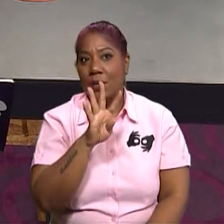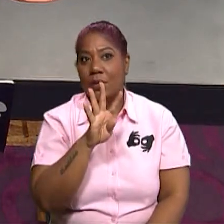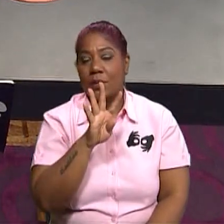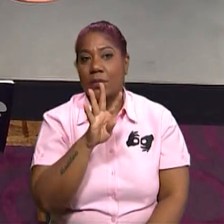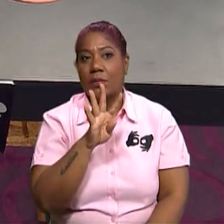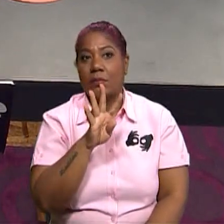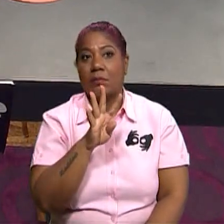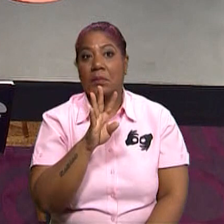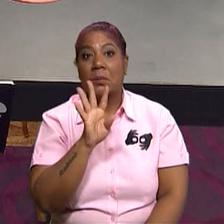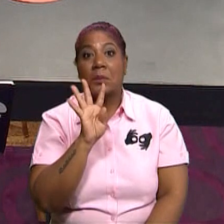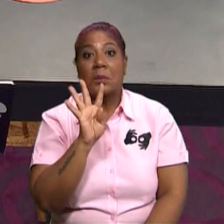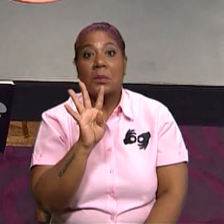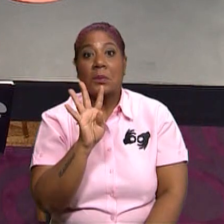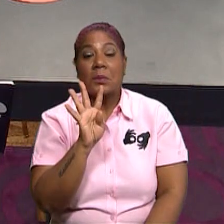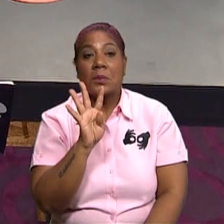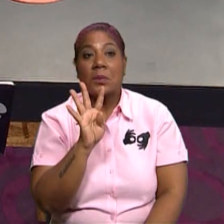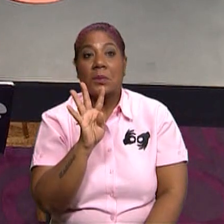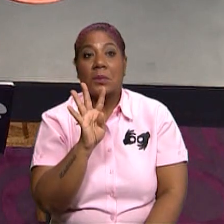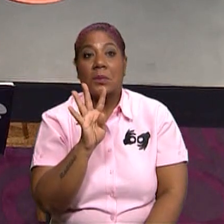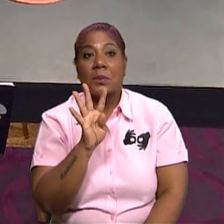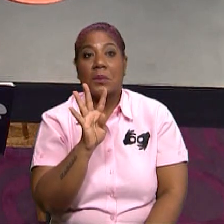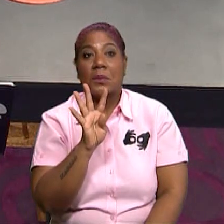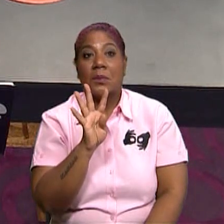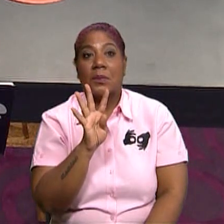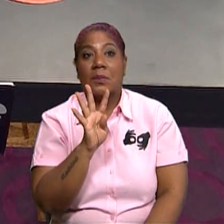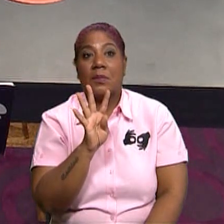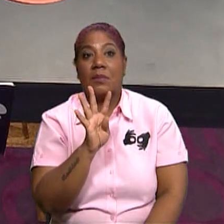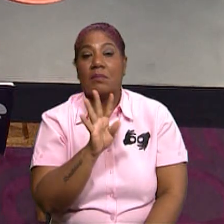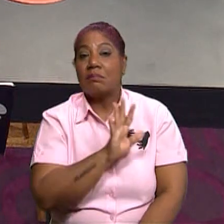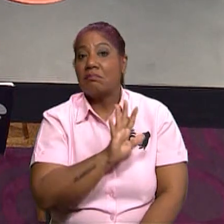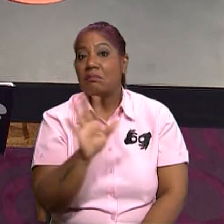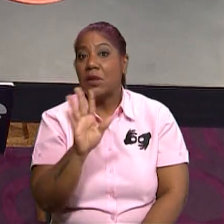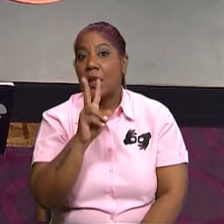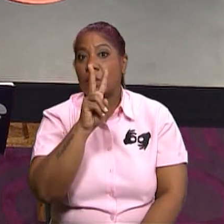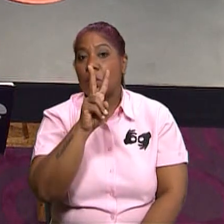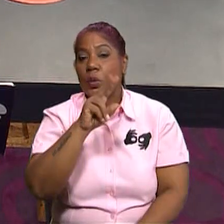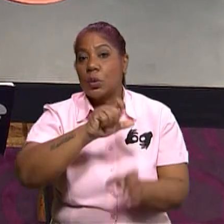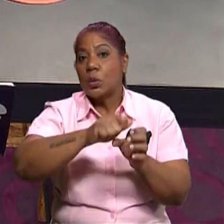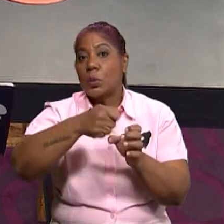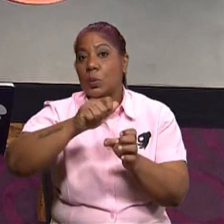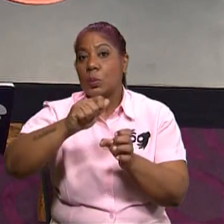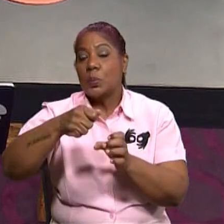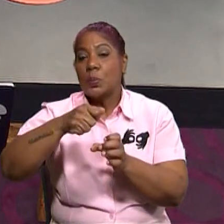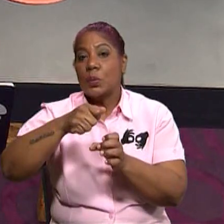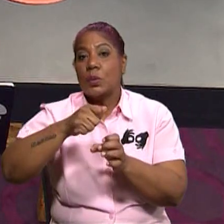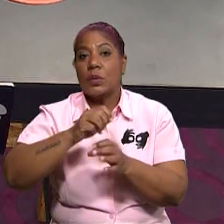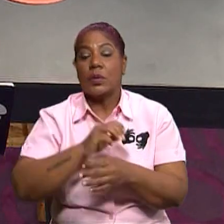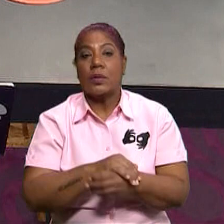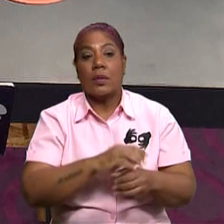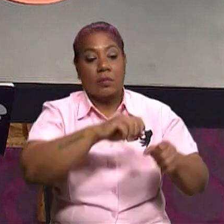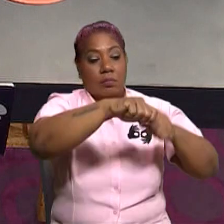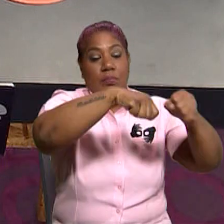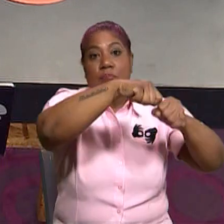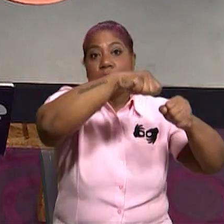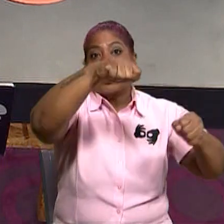Y me quedan estas 4 de acá, las voy a poner en una segunda bolsita. ¿Cuántas bolsitas necesitamos al